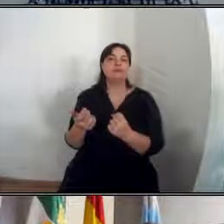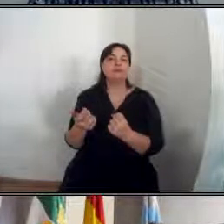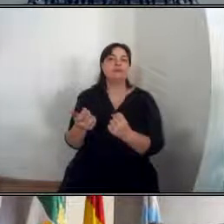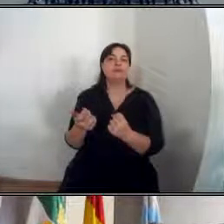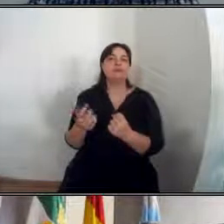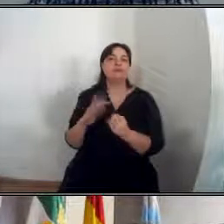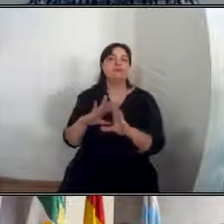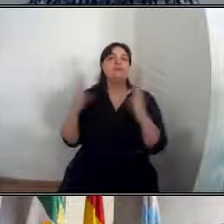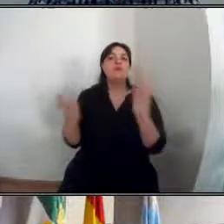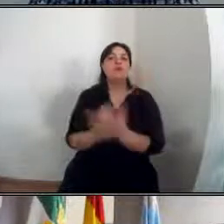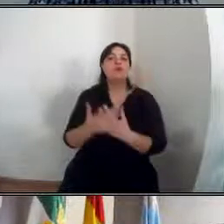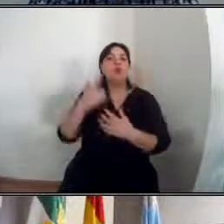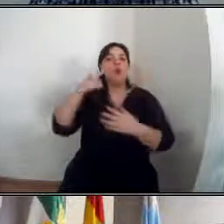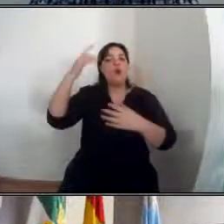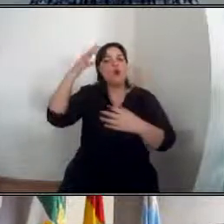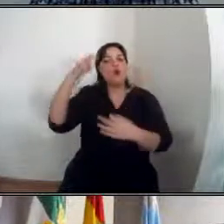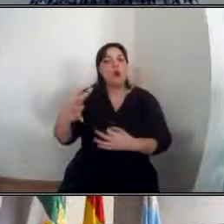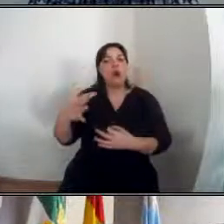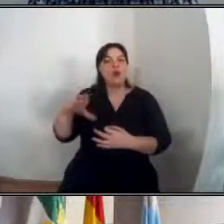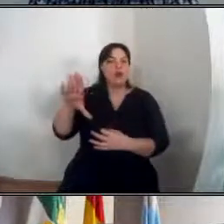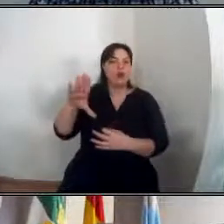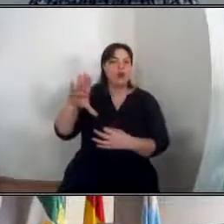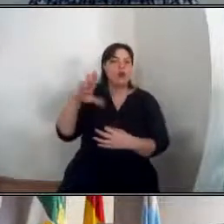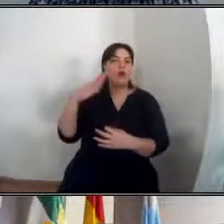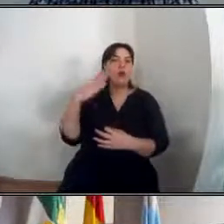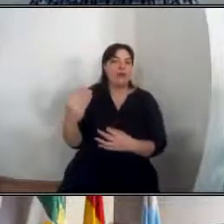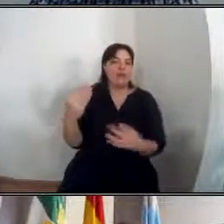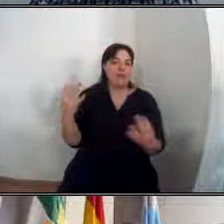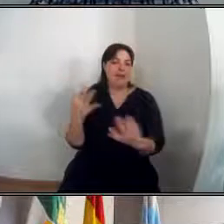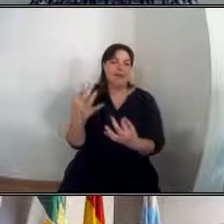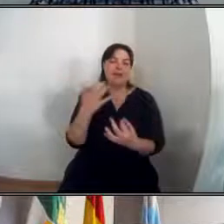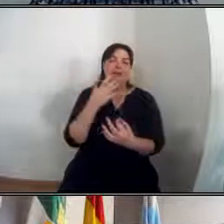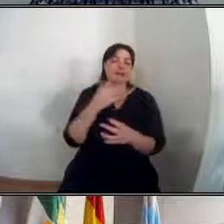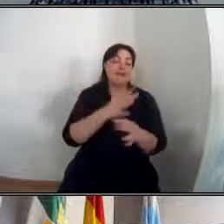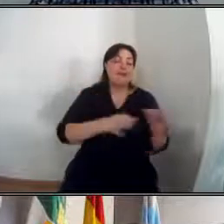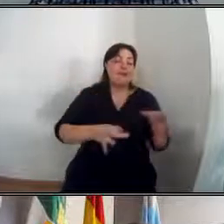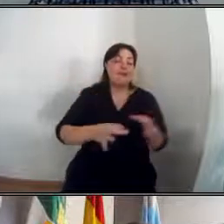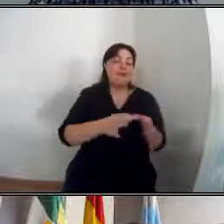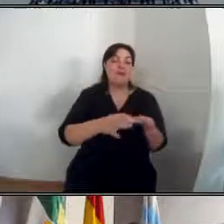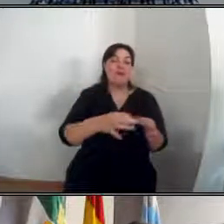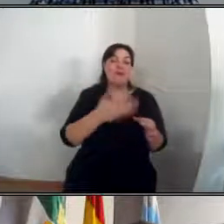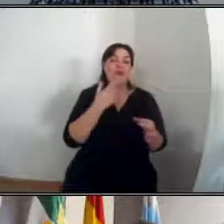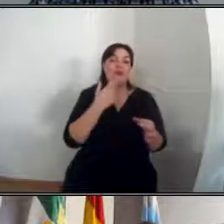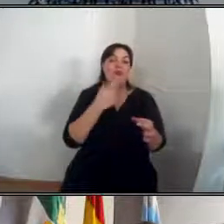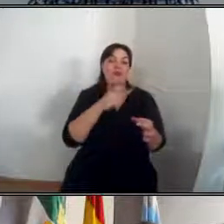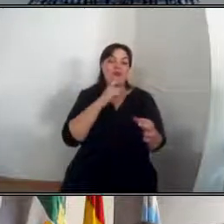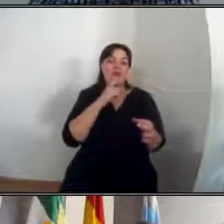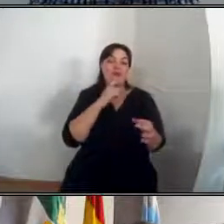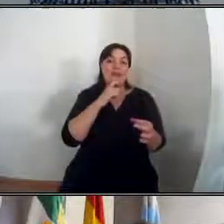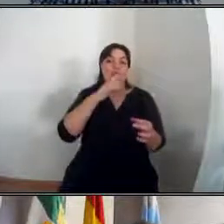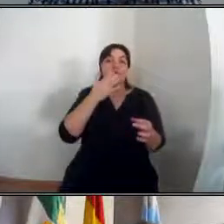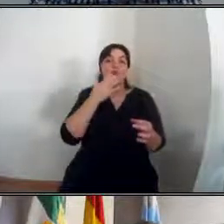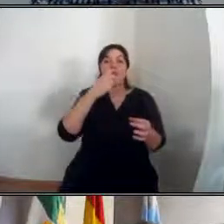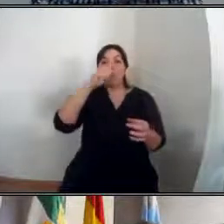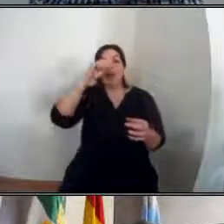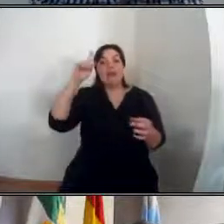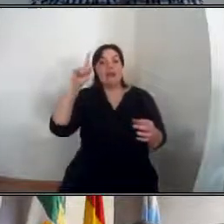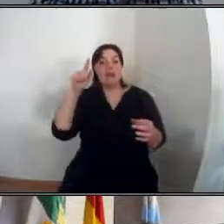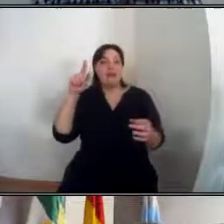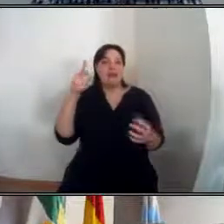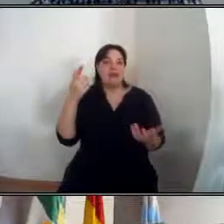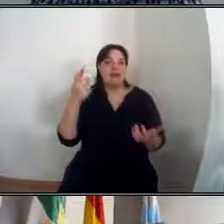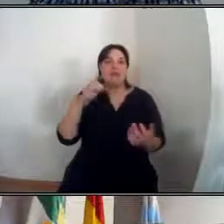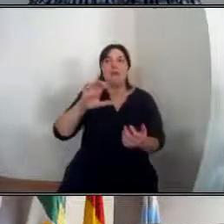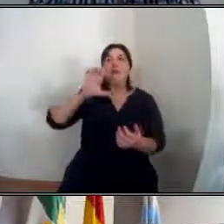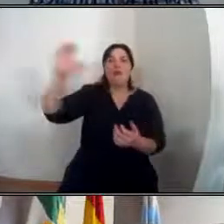mundo rural. Si difícil es en ocasiones conocer el mundo rural desde Madrid, imagínense desde Europa, ¿no?